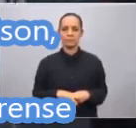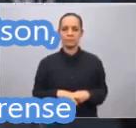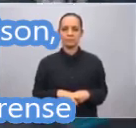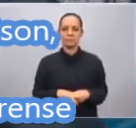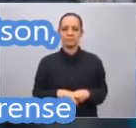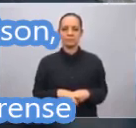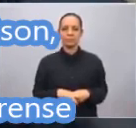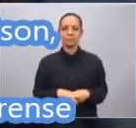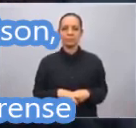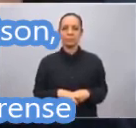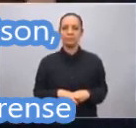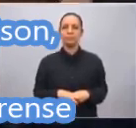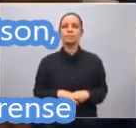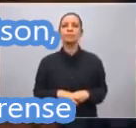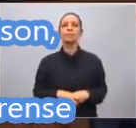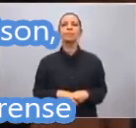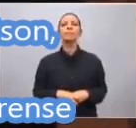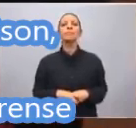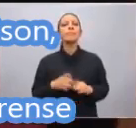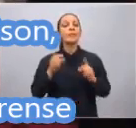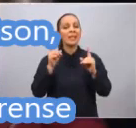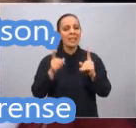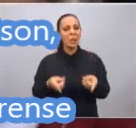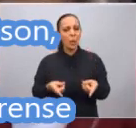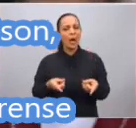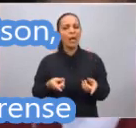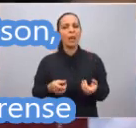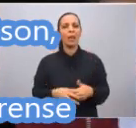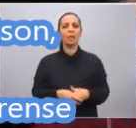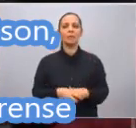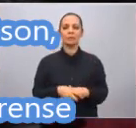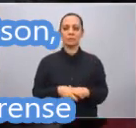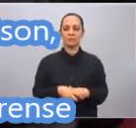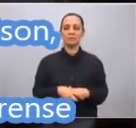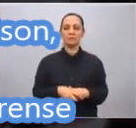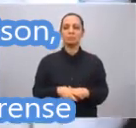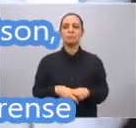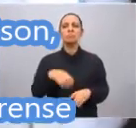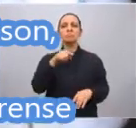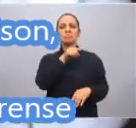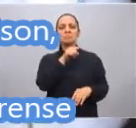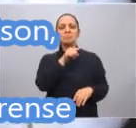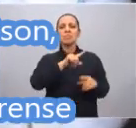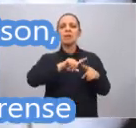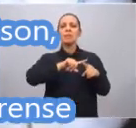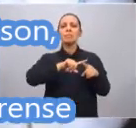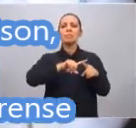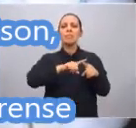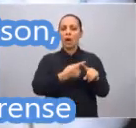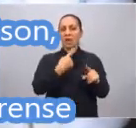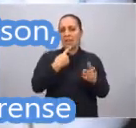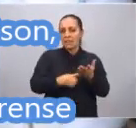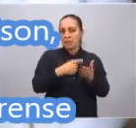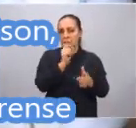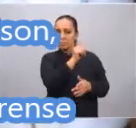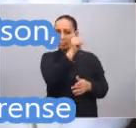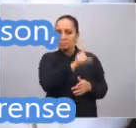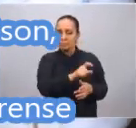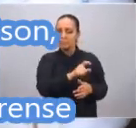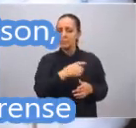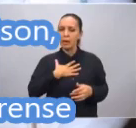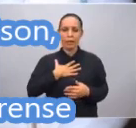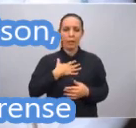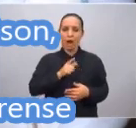¿Y cuál fue el doloroso resultado de estas políticas? Una